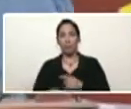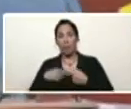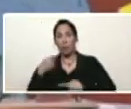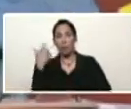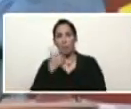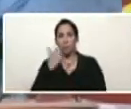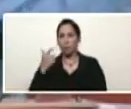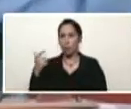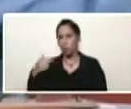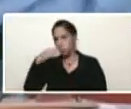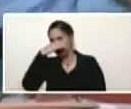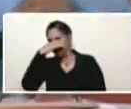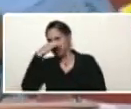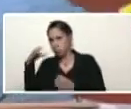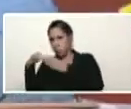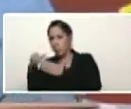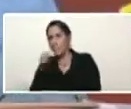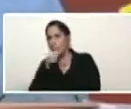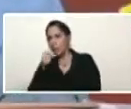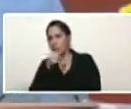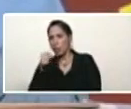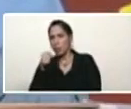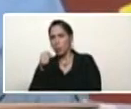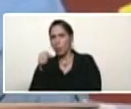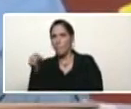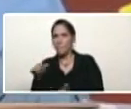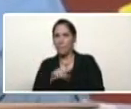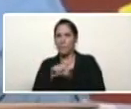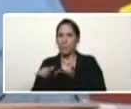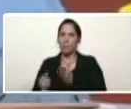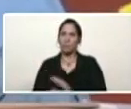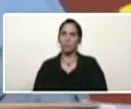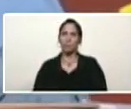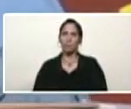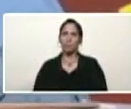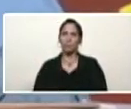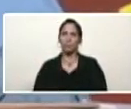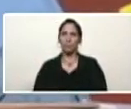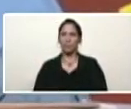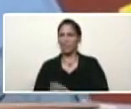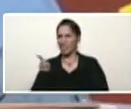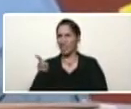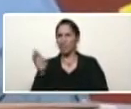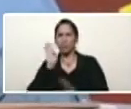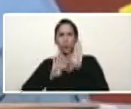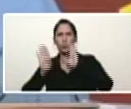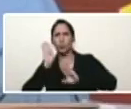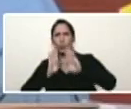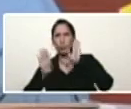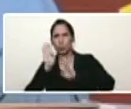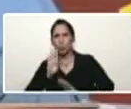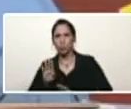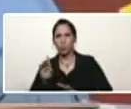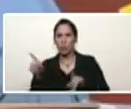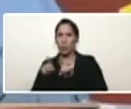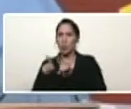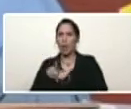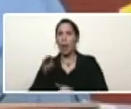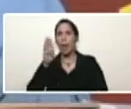los mercenarios del periodismo de Miami, a las cloacas, una cloaca podrido como Jaime